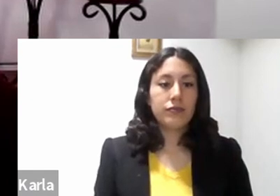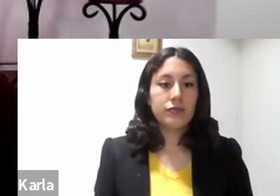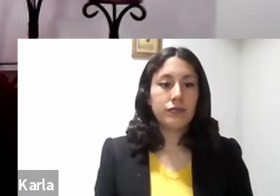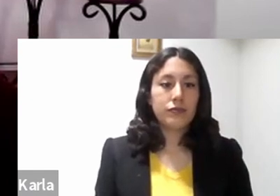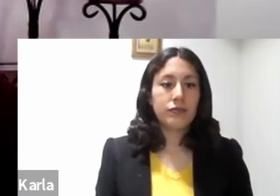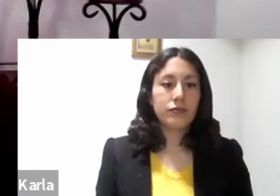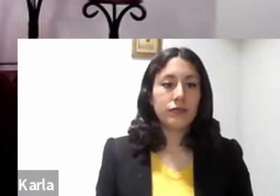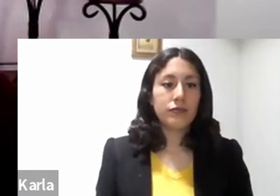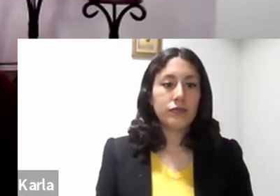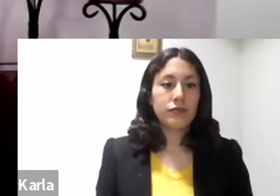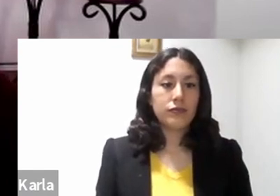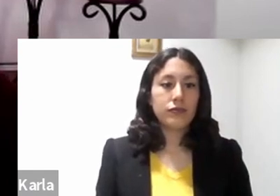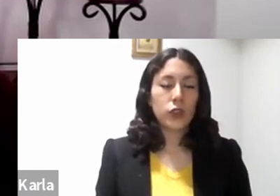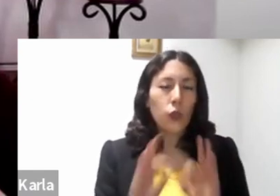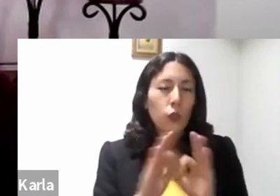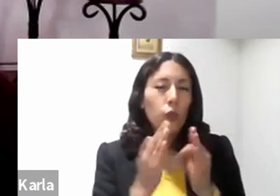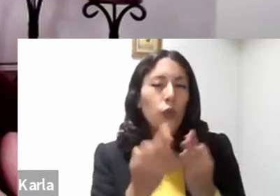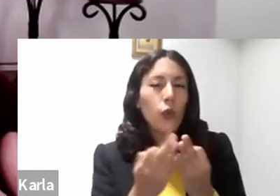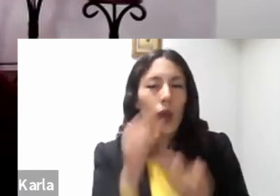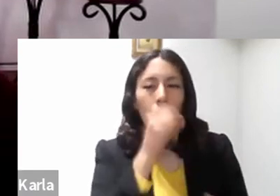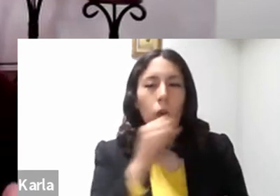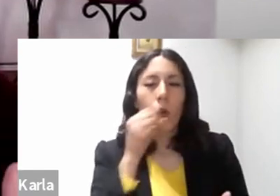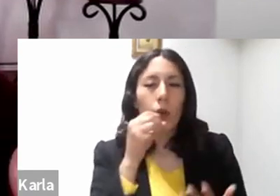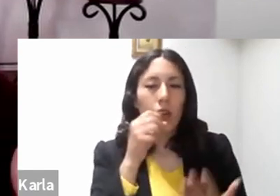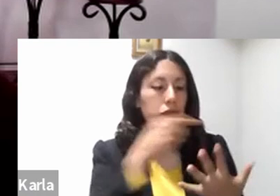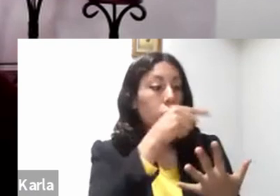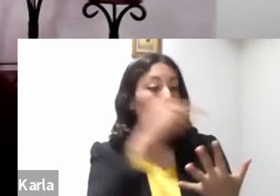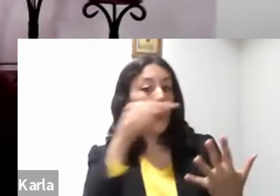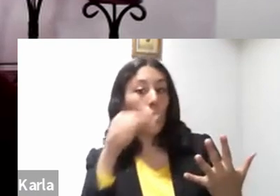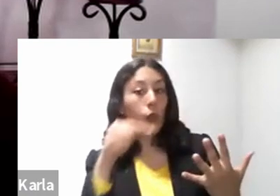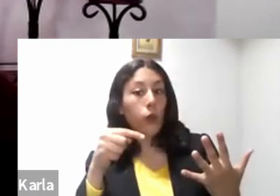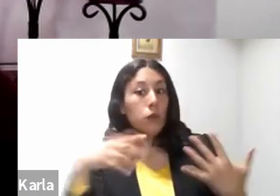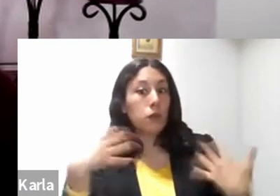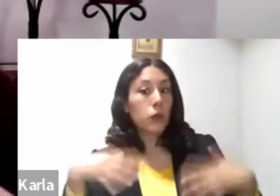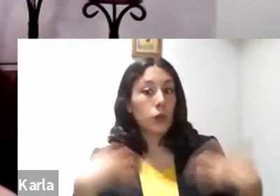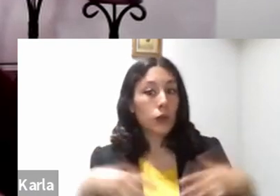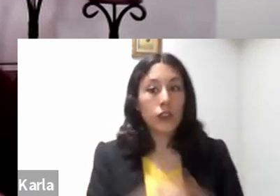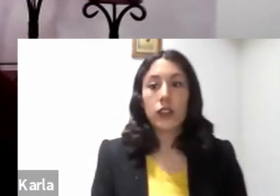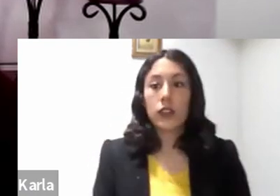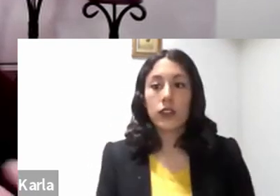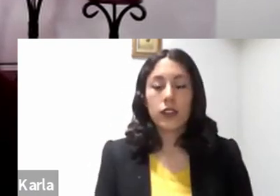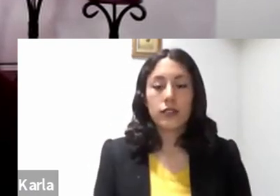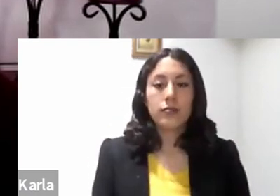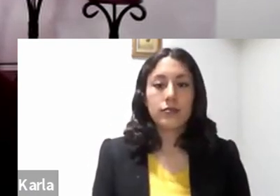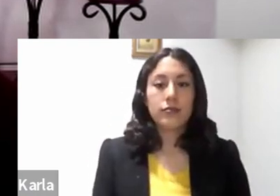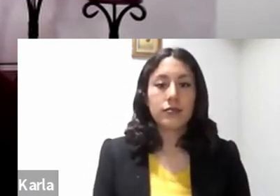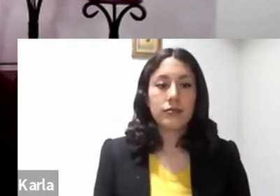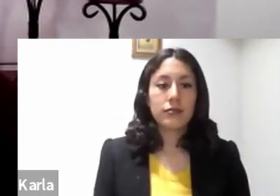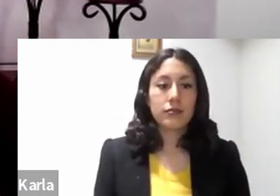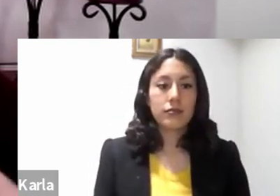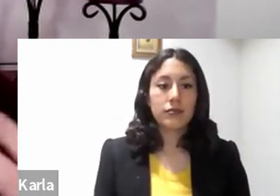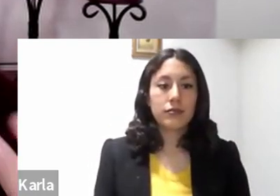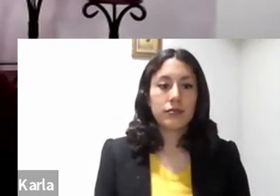valorar y vamos a ver como en nuestra vida espiritual